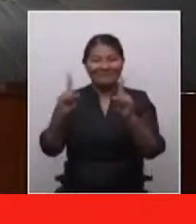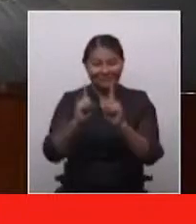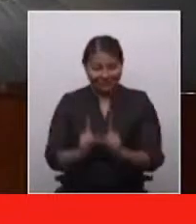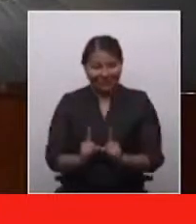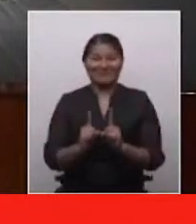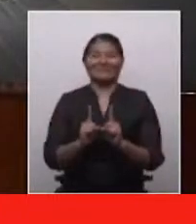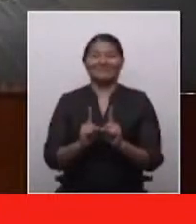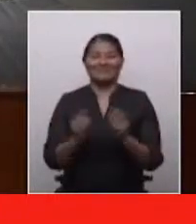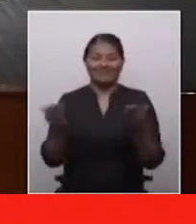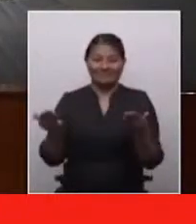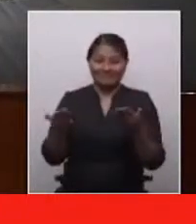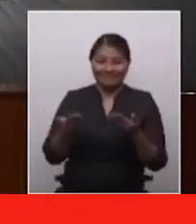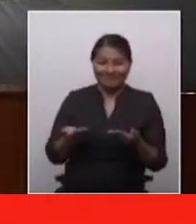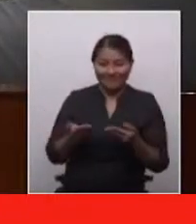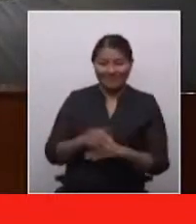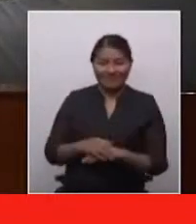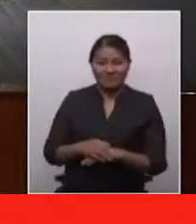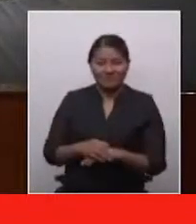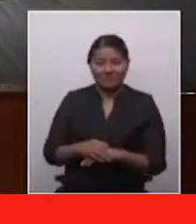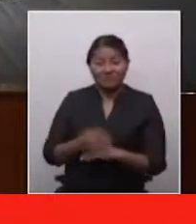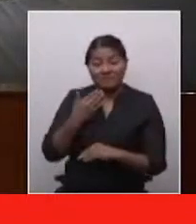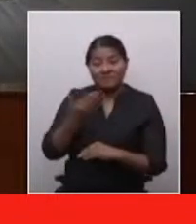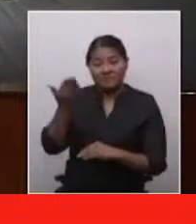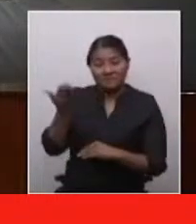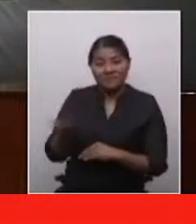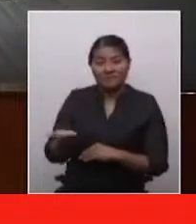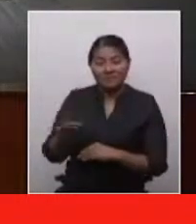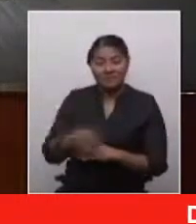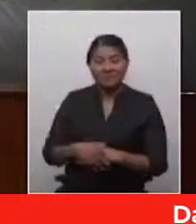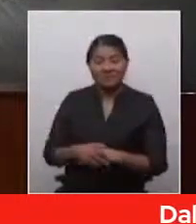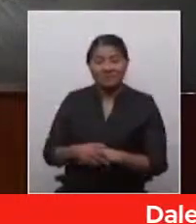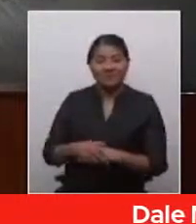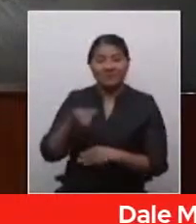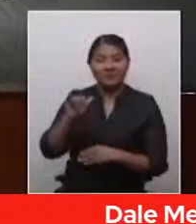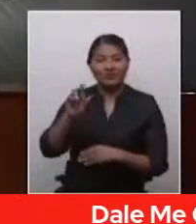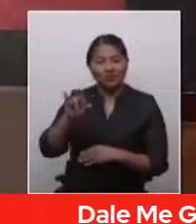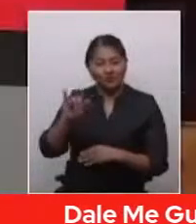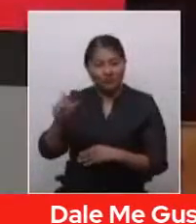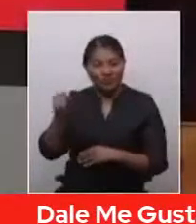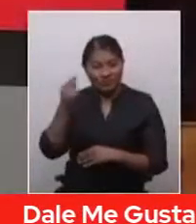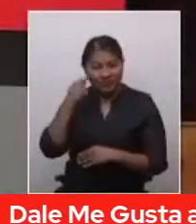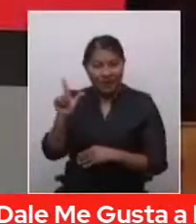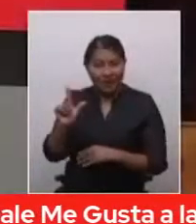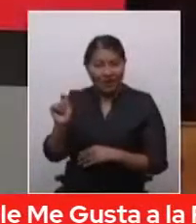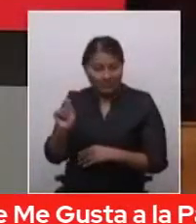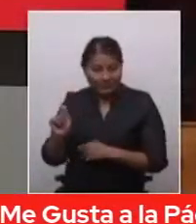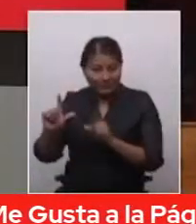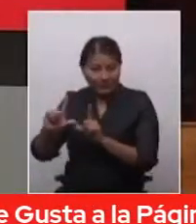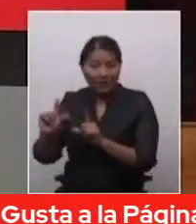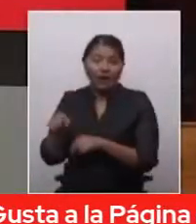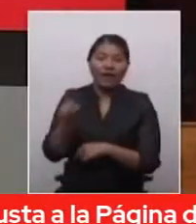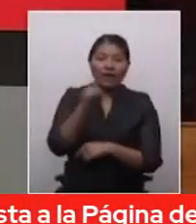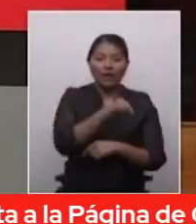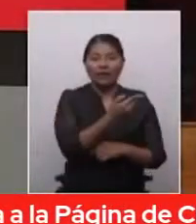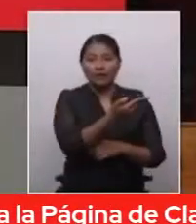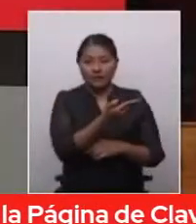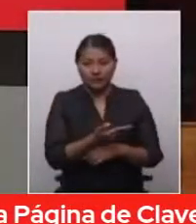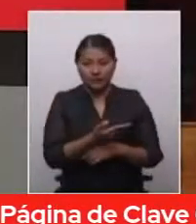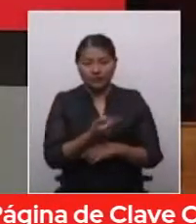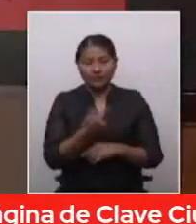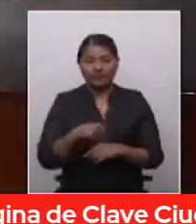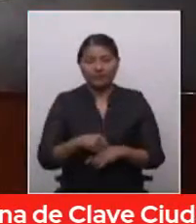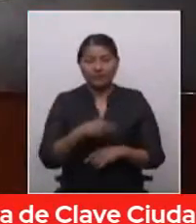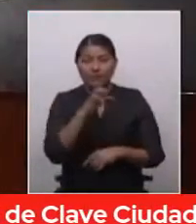con este debate municipal es ahora de los candidatos Yuri Castro de Perú Libre y Daniel Urresti del